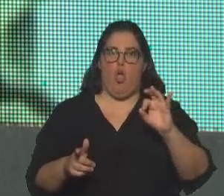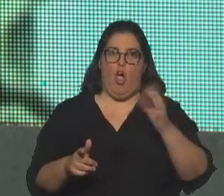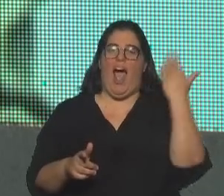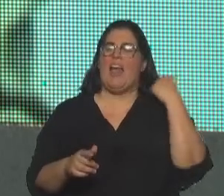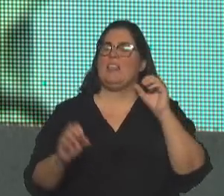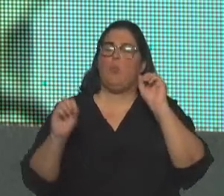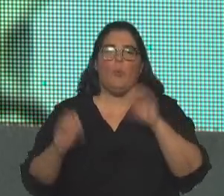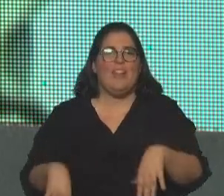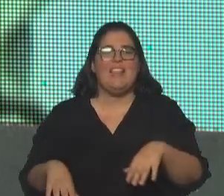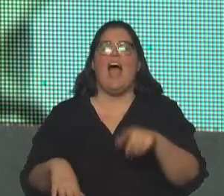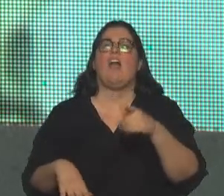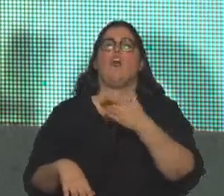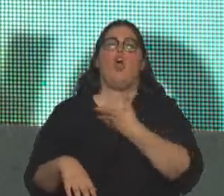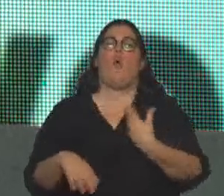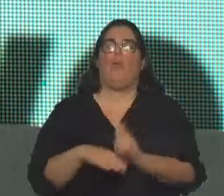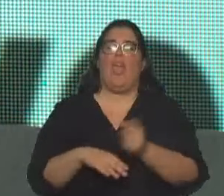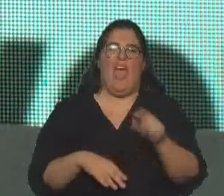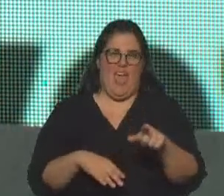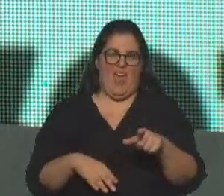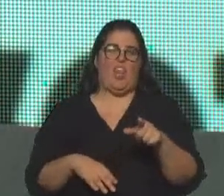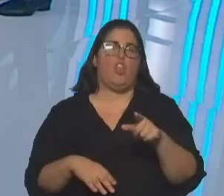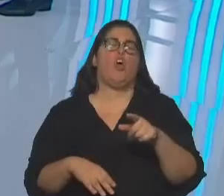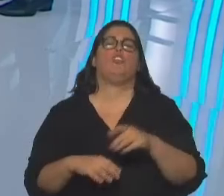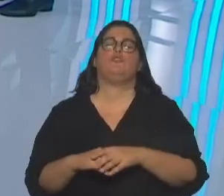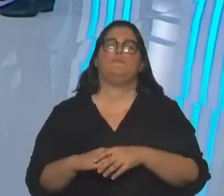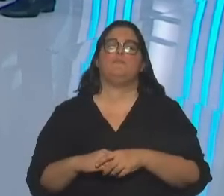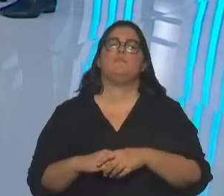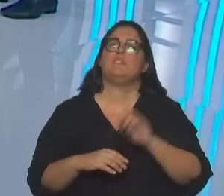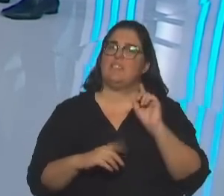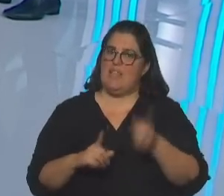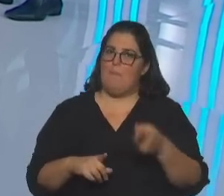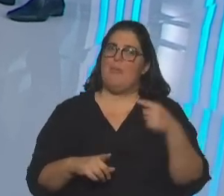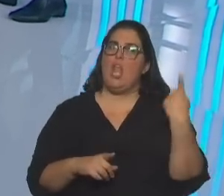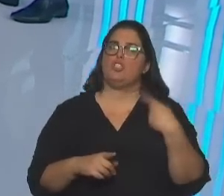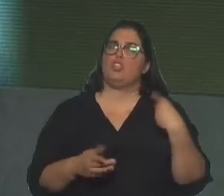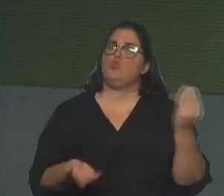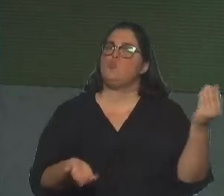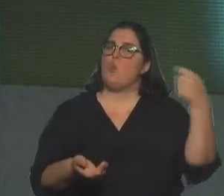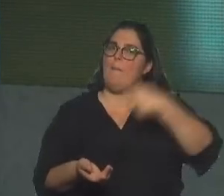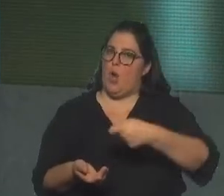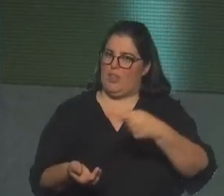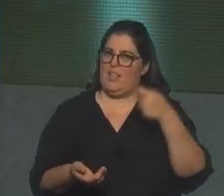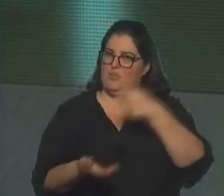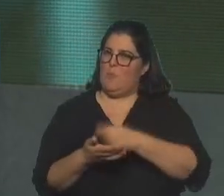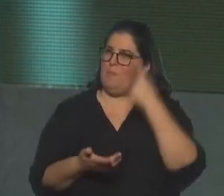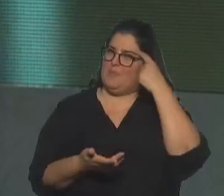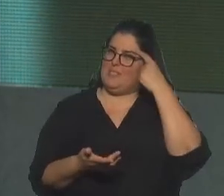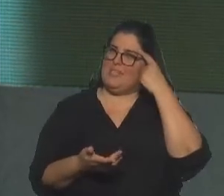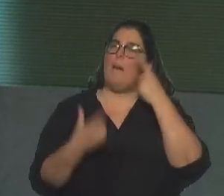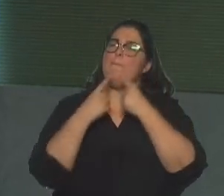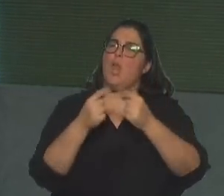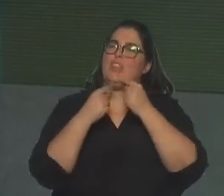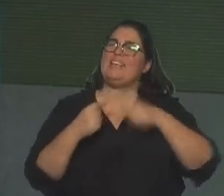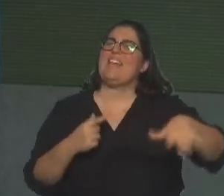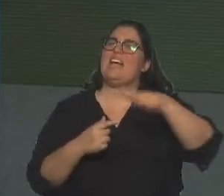los mandatarios ecuatorianos o de los últimos mandatarios ecuatorianos. Sí, yo creo que si le agregamos la protesta social de 2019, si volvieran